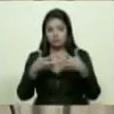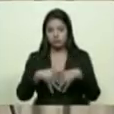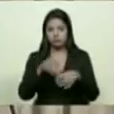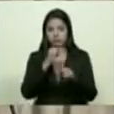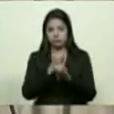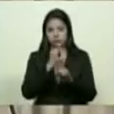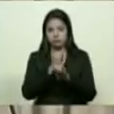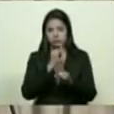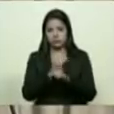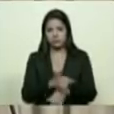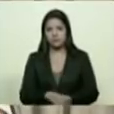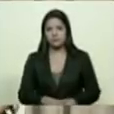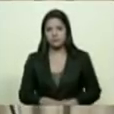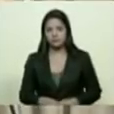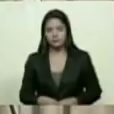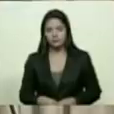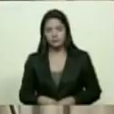digital.